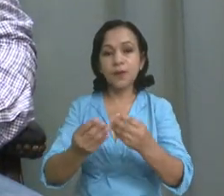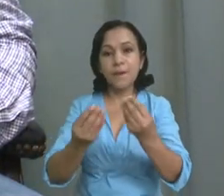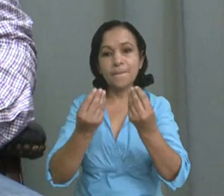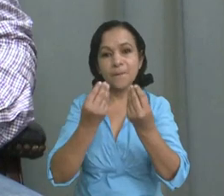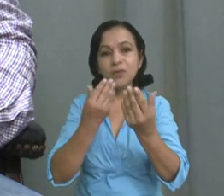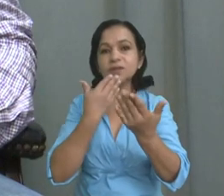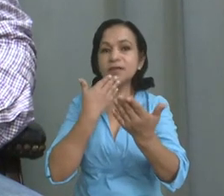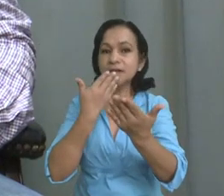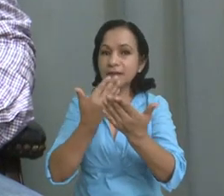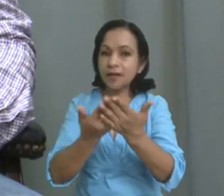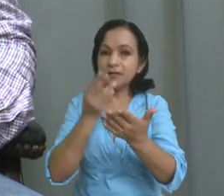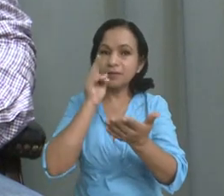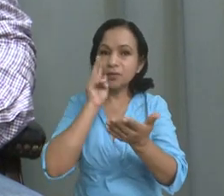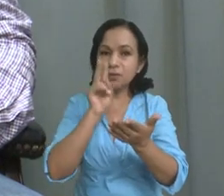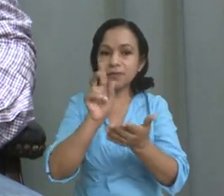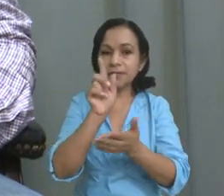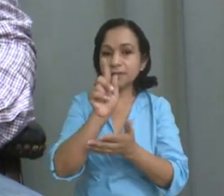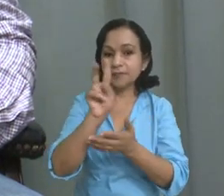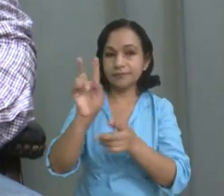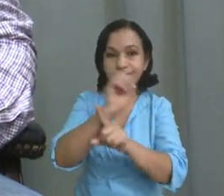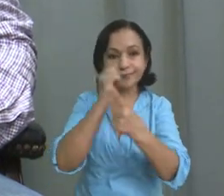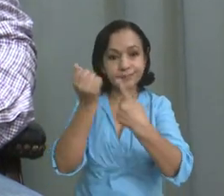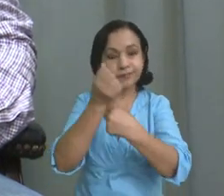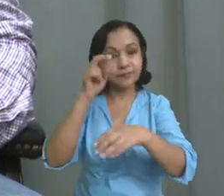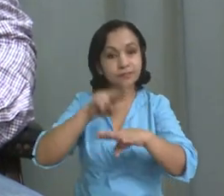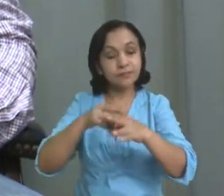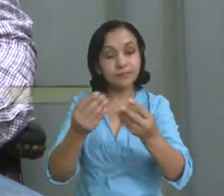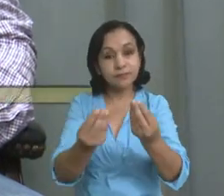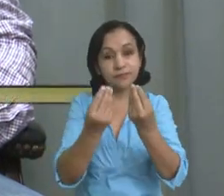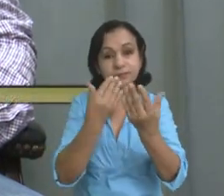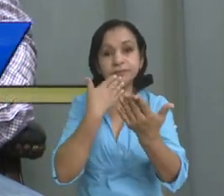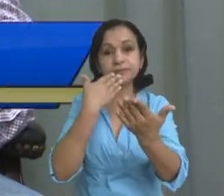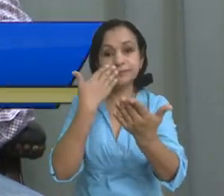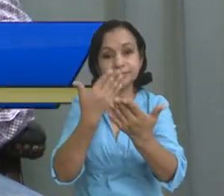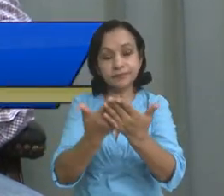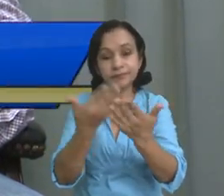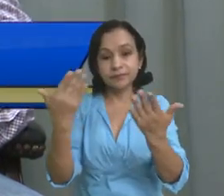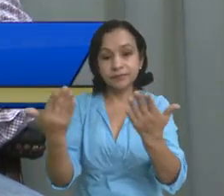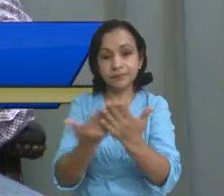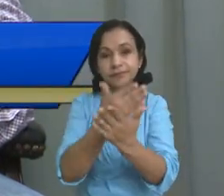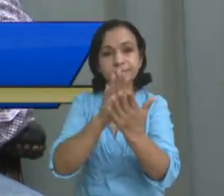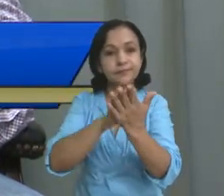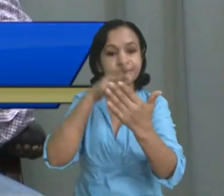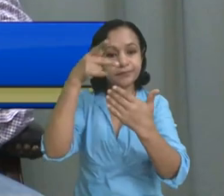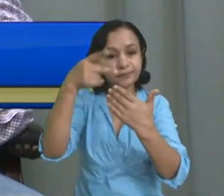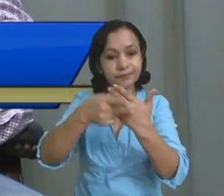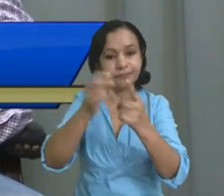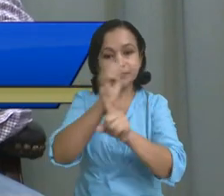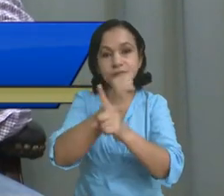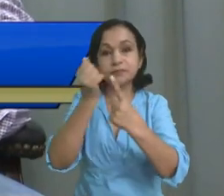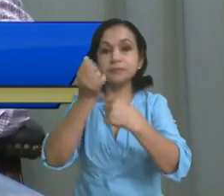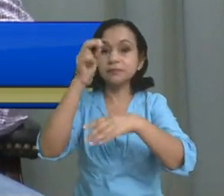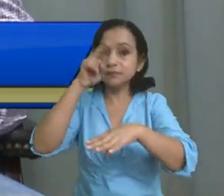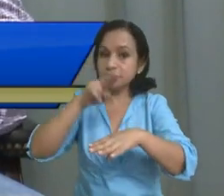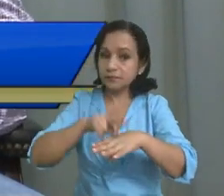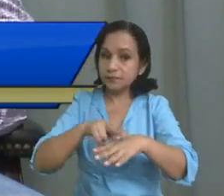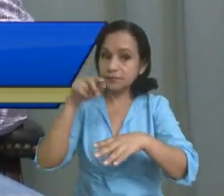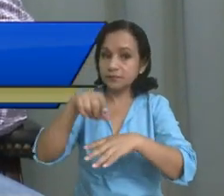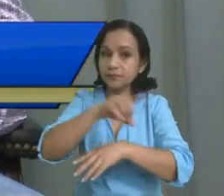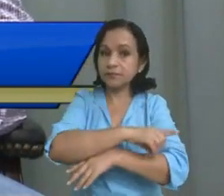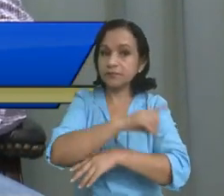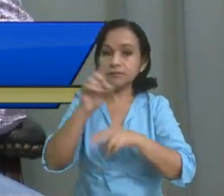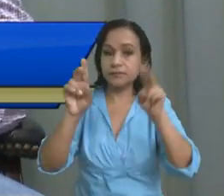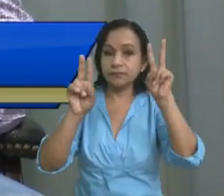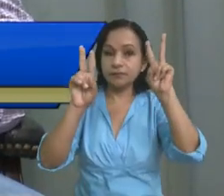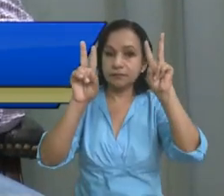Muchísimas gracias por estar en sintonía del canal parlamentario y muchísimas gracias por acompañarnos en una nueva edición de su programa Desde el Parlamento. Hoy un tema que